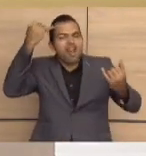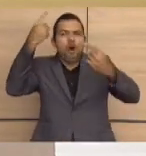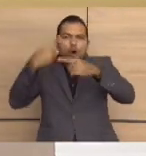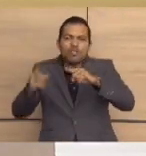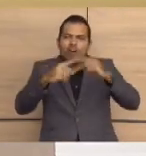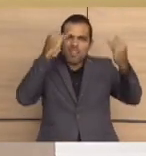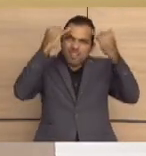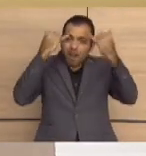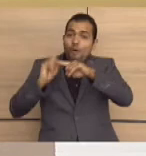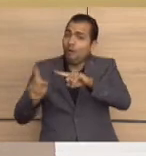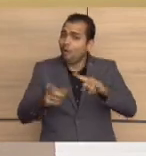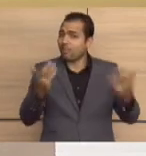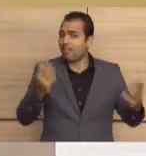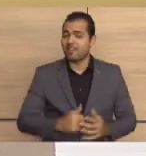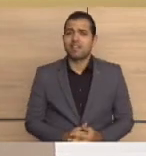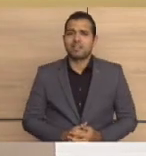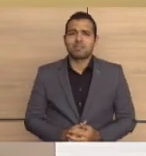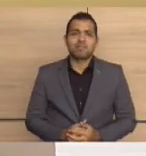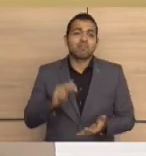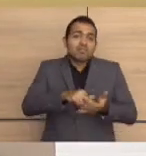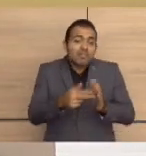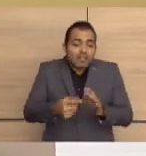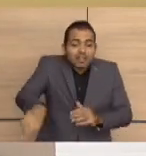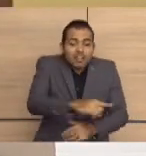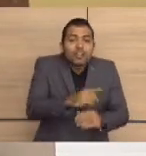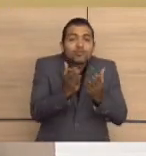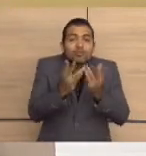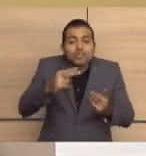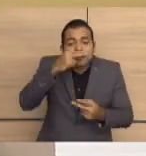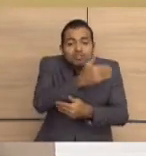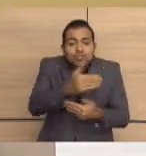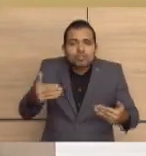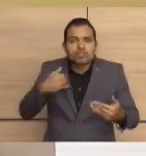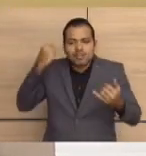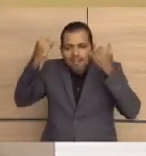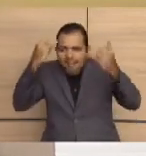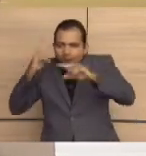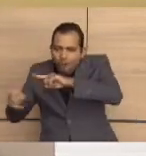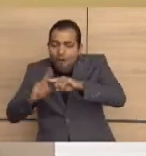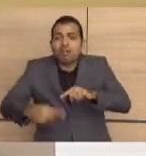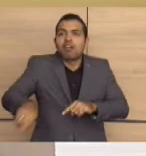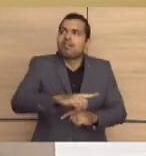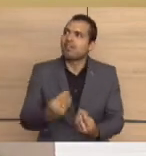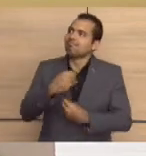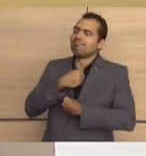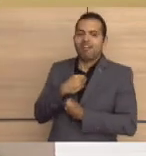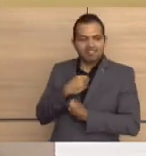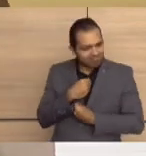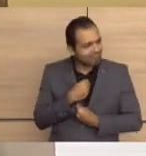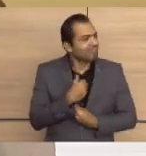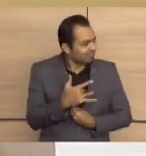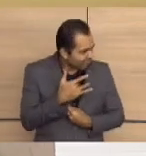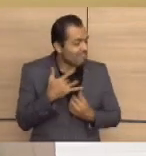y hay que decirlo, hacemos cosas que hacen felices a los niños, que hacen felices a los jóvenes. Y creo que una educación que no